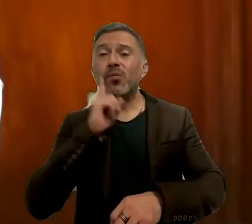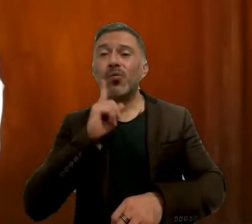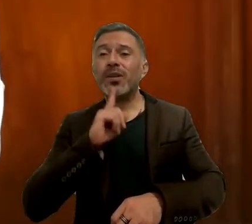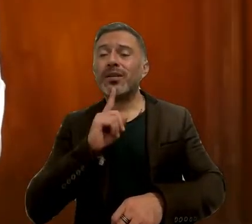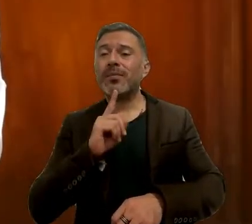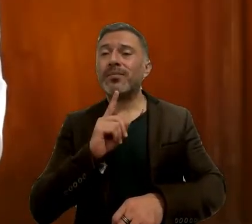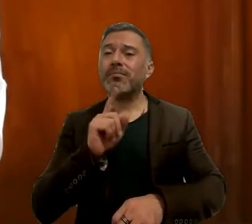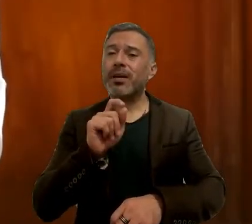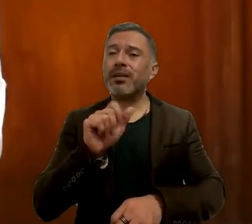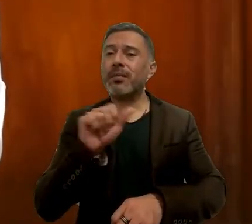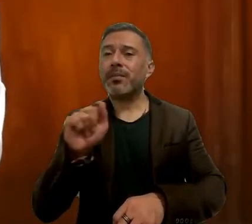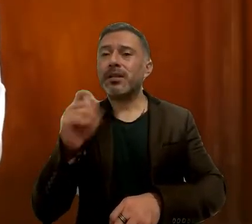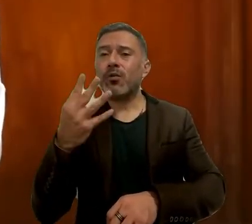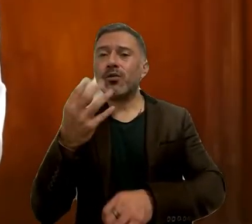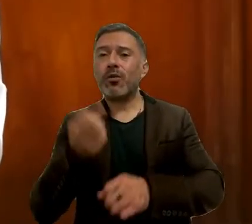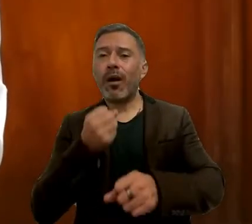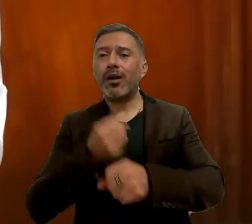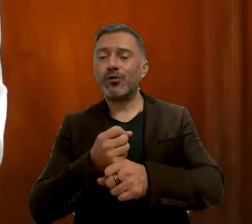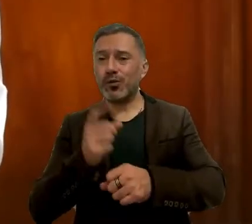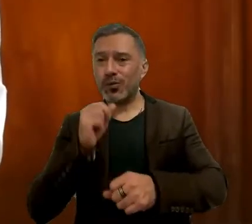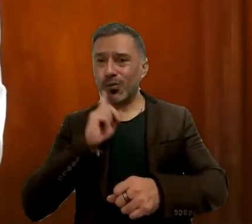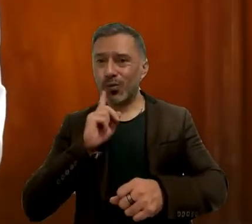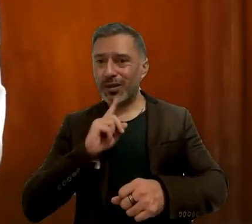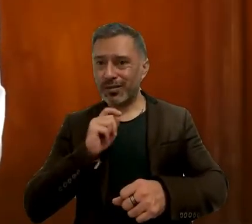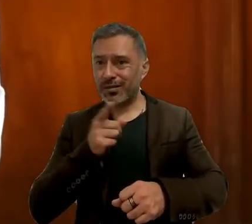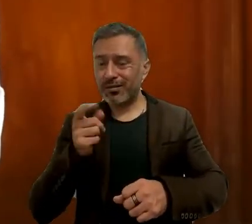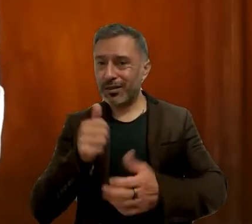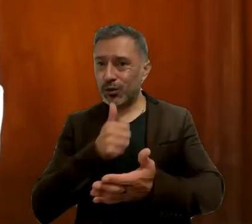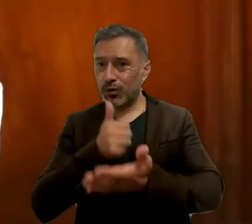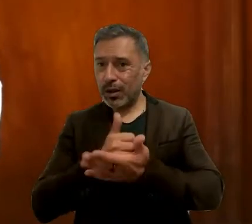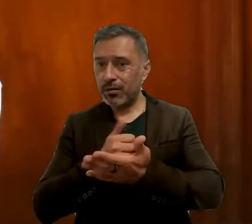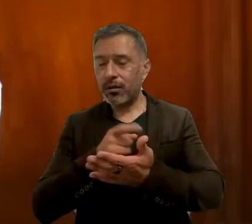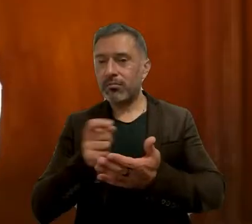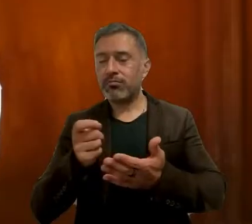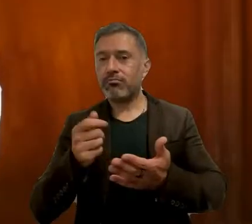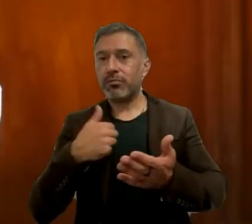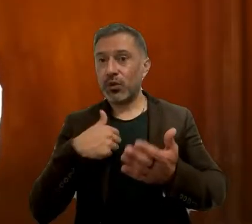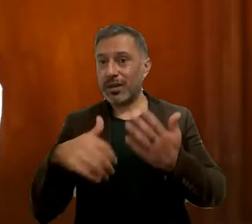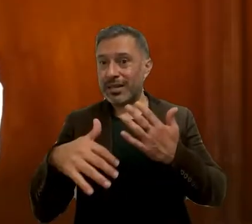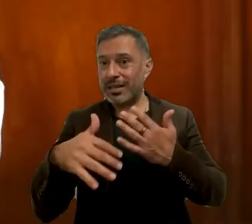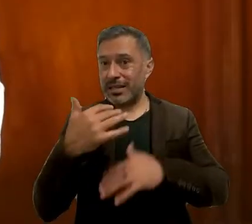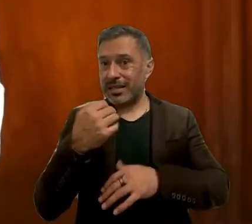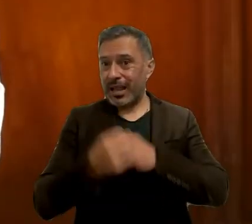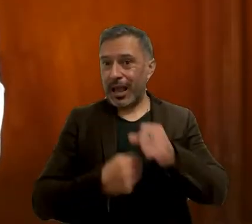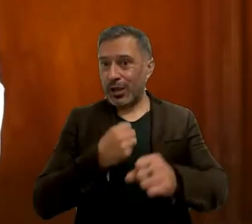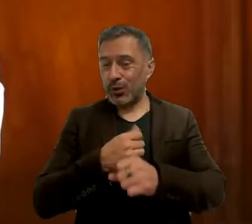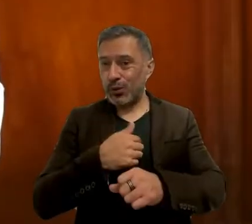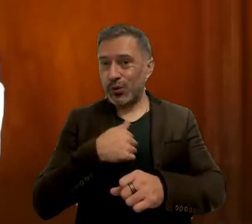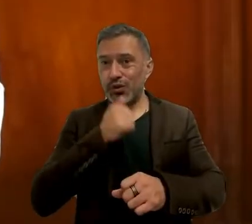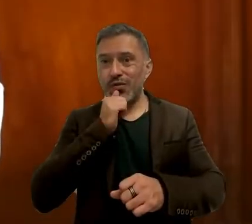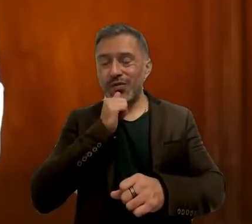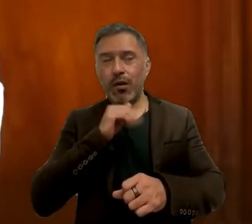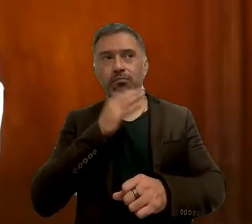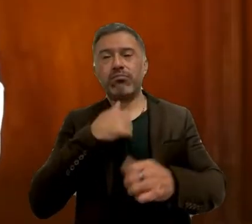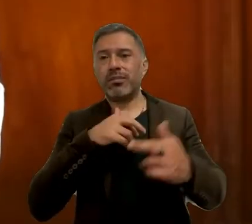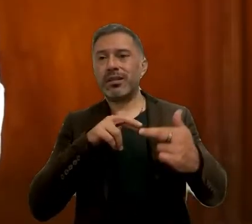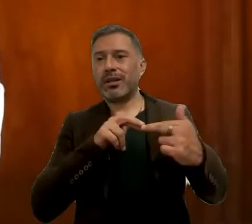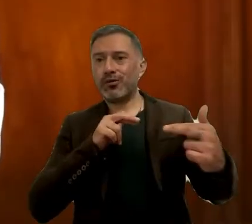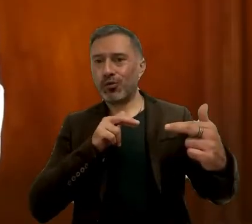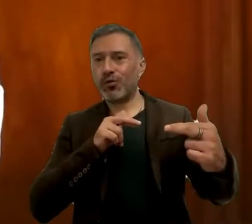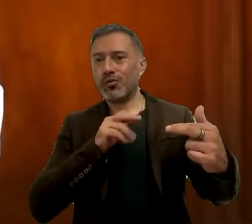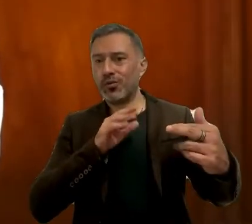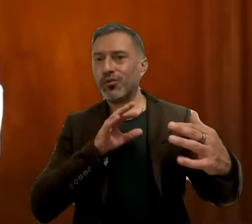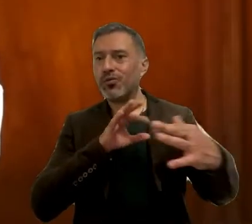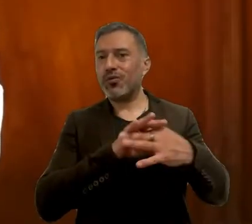24 años de edad en zonas urbanas establecieron una unión antes de cumplir los 15 años de edad, proporción que se